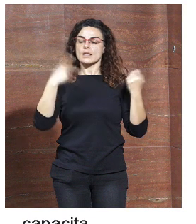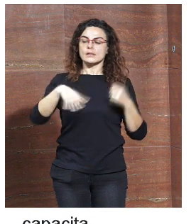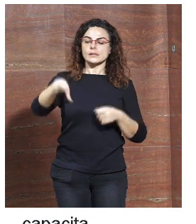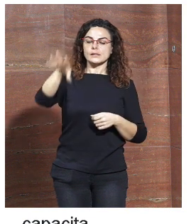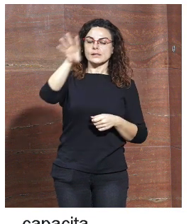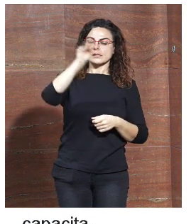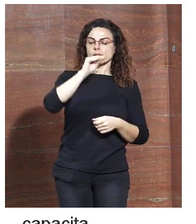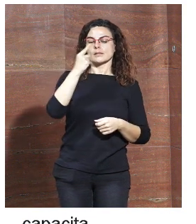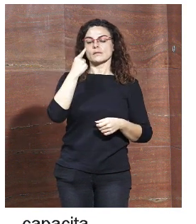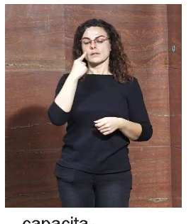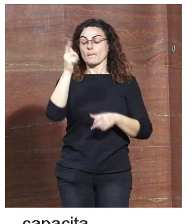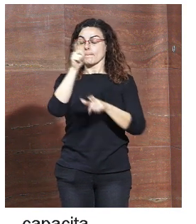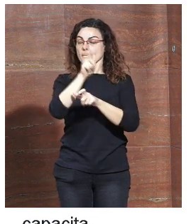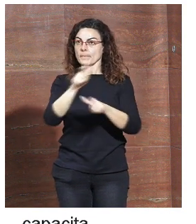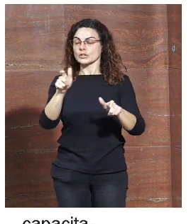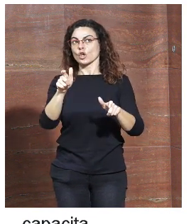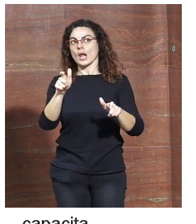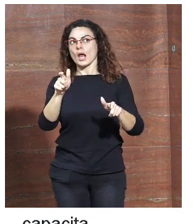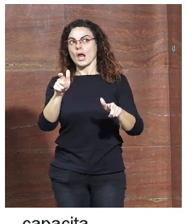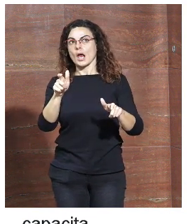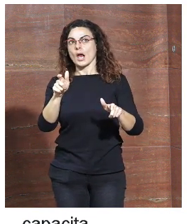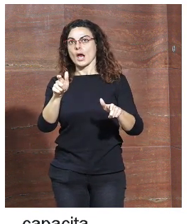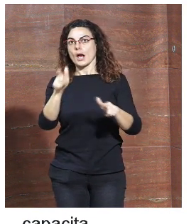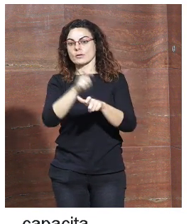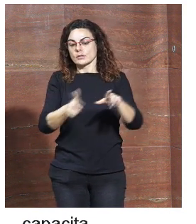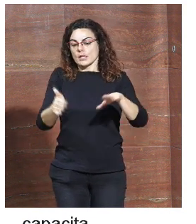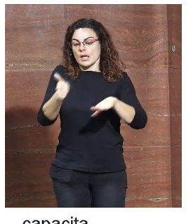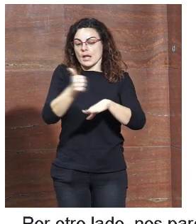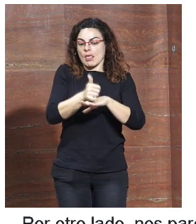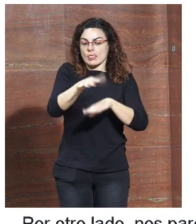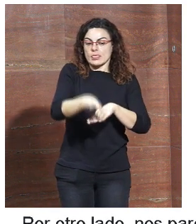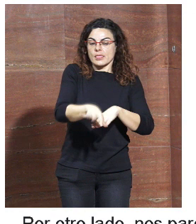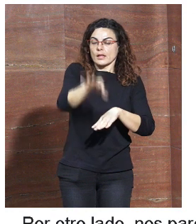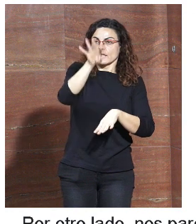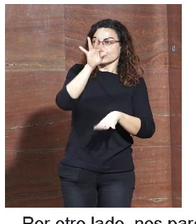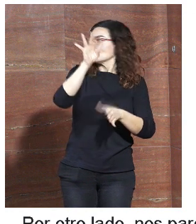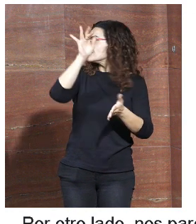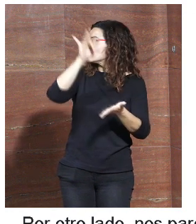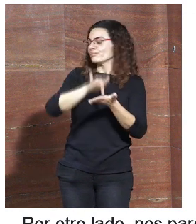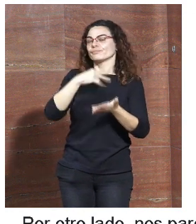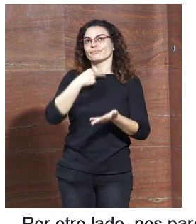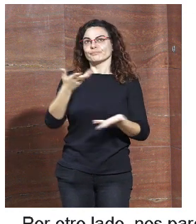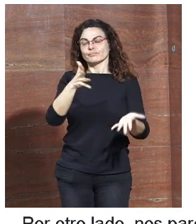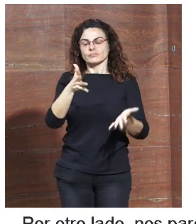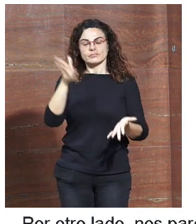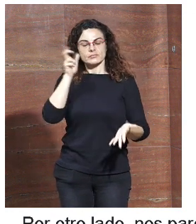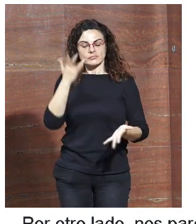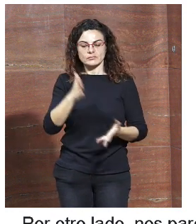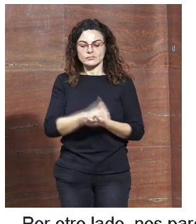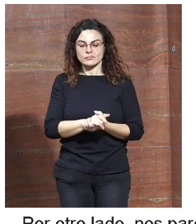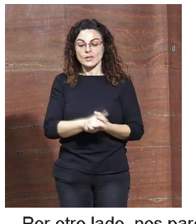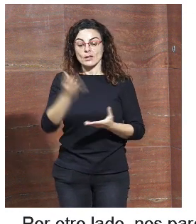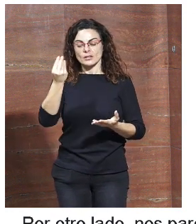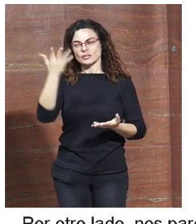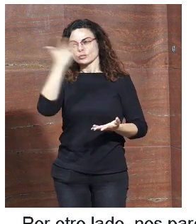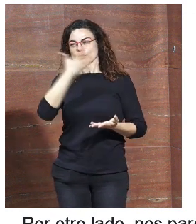decisiones las que la persona que está tomando esas decisiones. De nuevo volvemos a la arquitecta municipal, al urbanista, quien sea. Pues sospechosamente siempre se parece